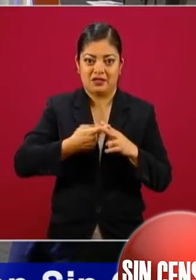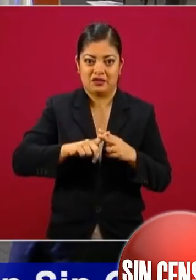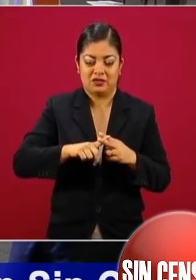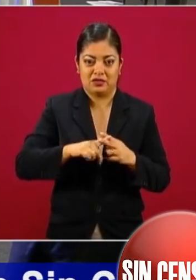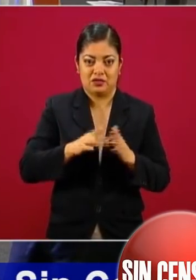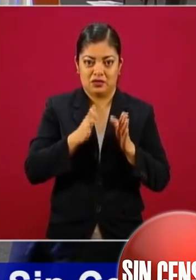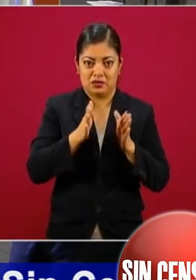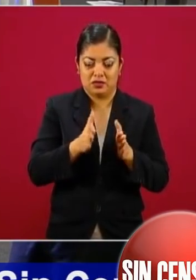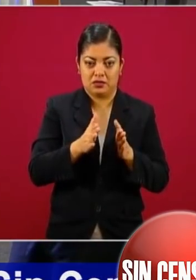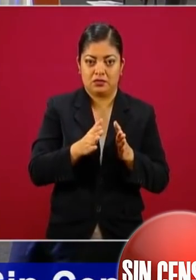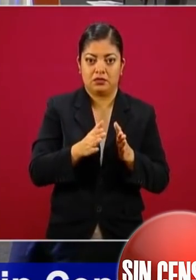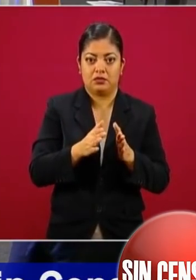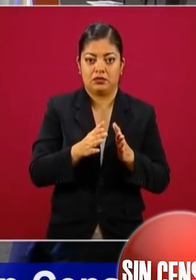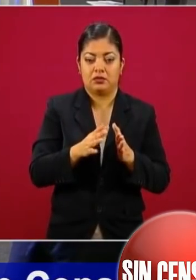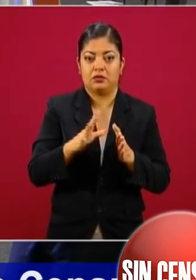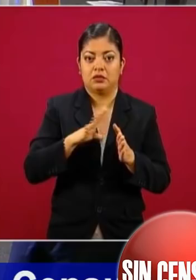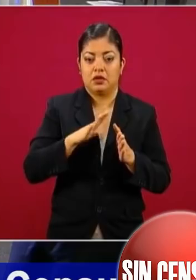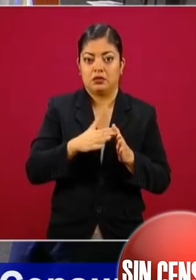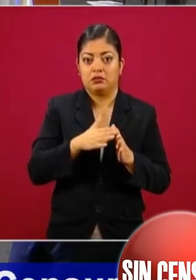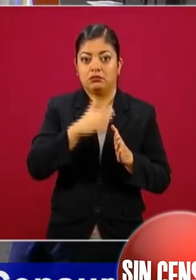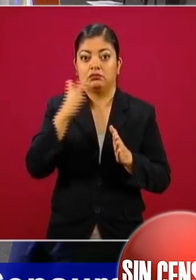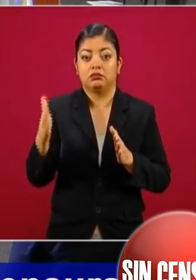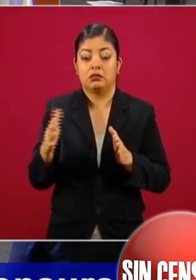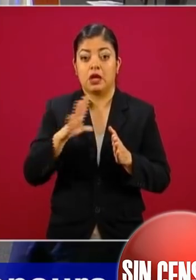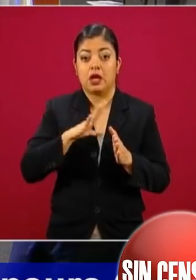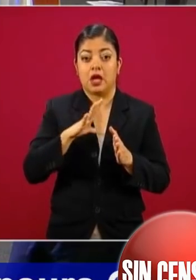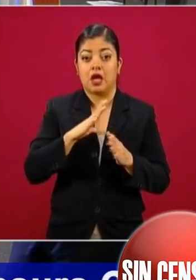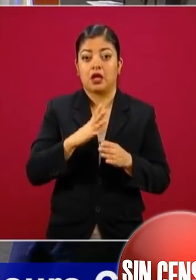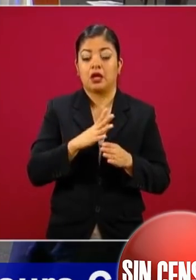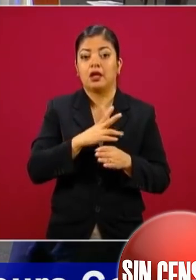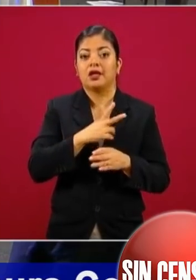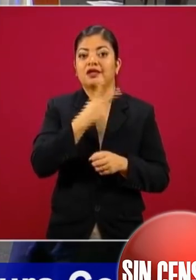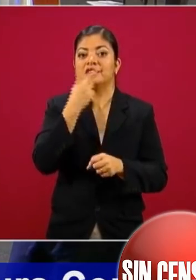segunda excelente. Tiene una segunda